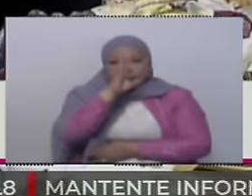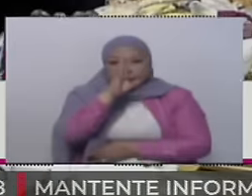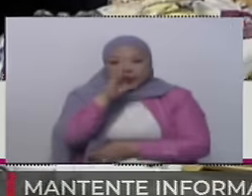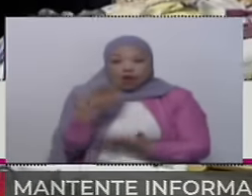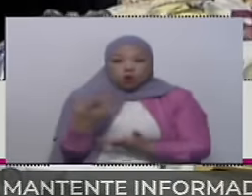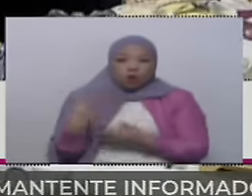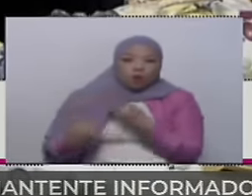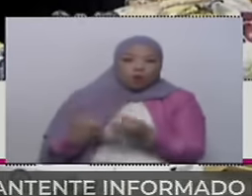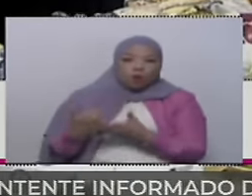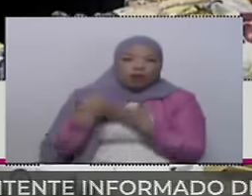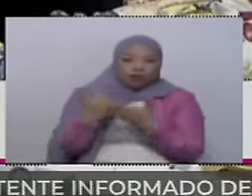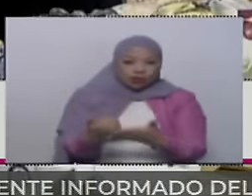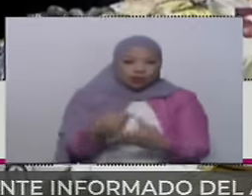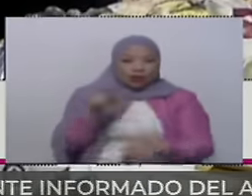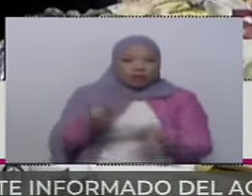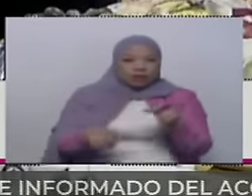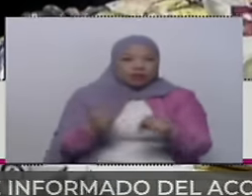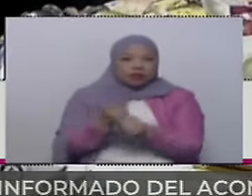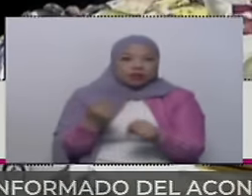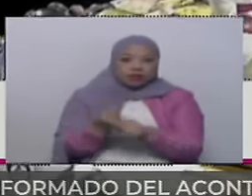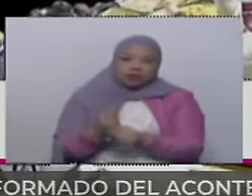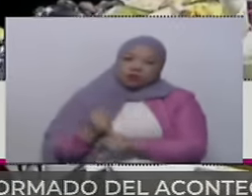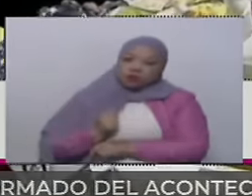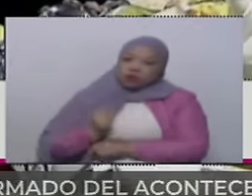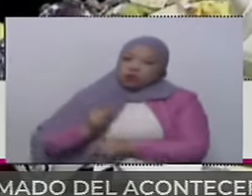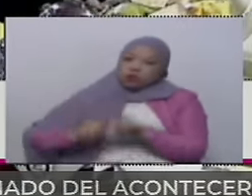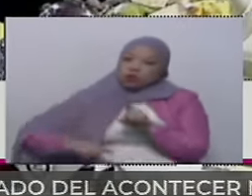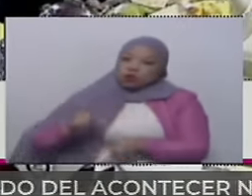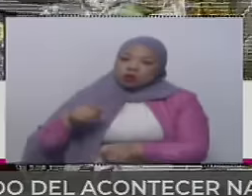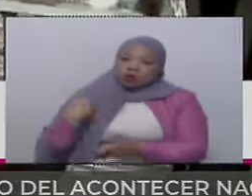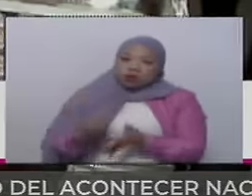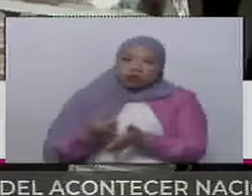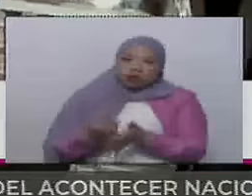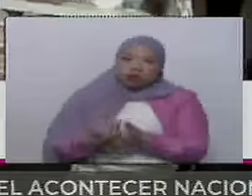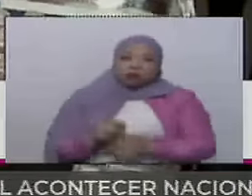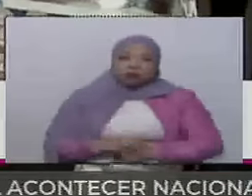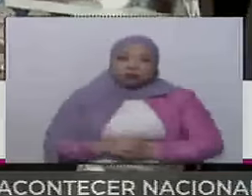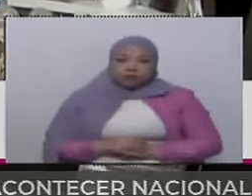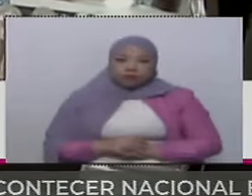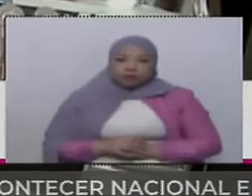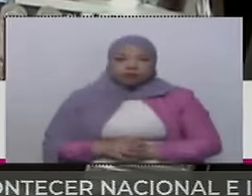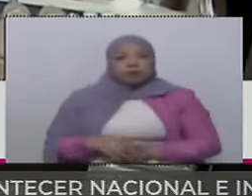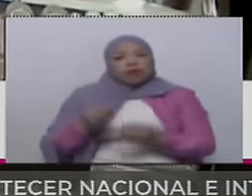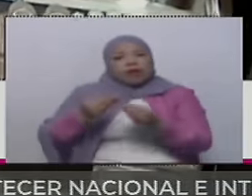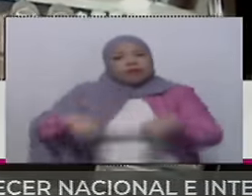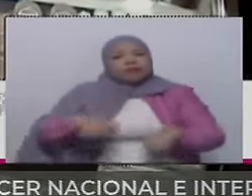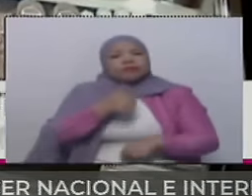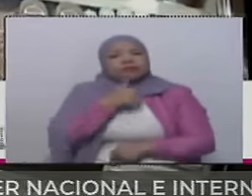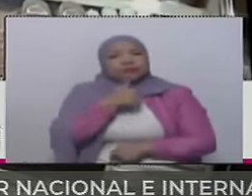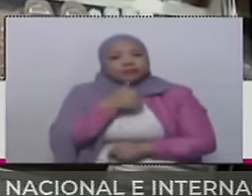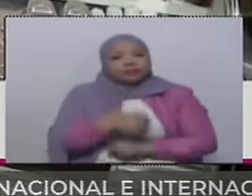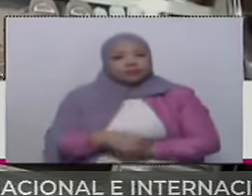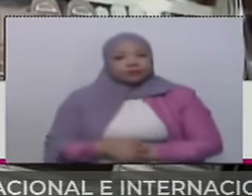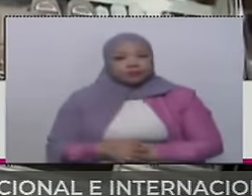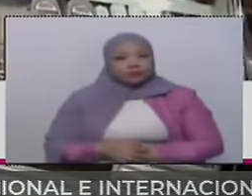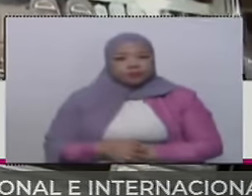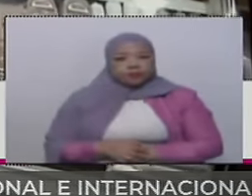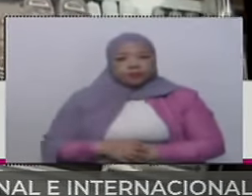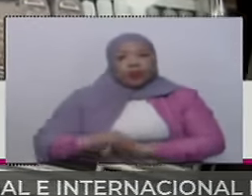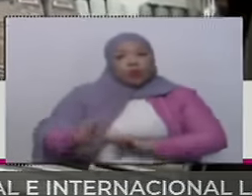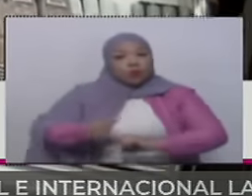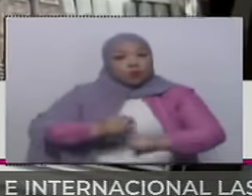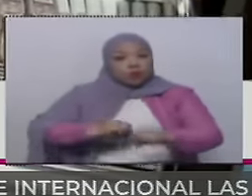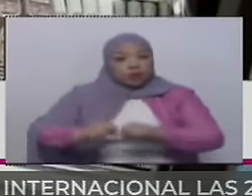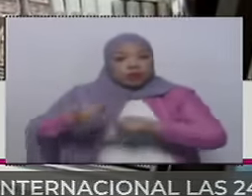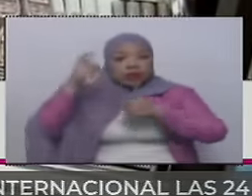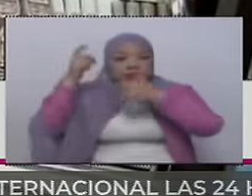el pueblo pueda tener acceso a cualquier tipo de pago. ¿Estos pancitos tan sabrosos quién los hace, Villegas? El movimiento de panaderos Hugo